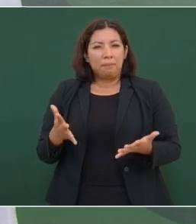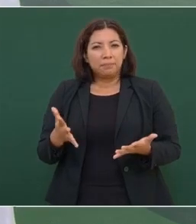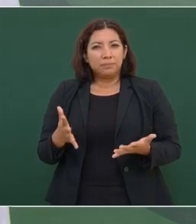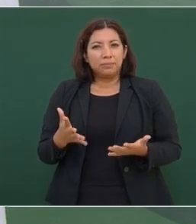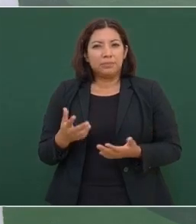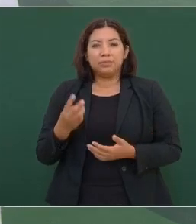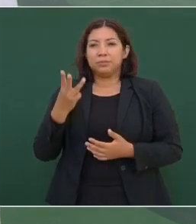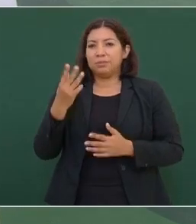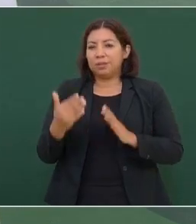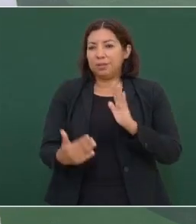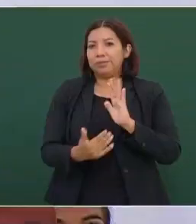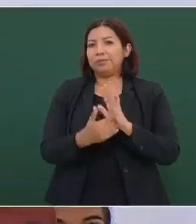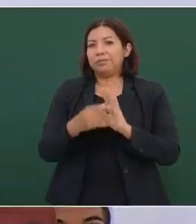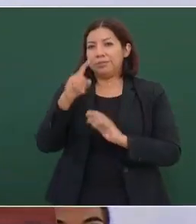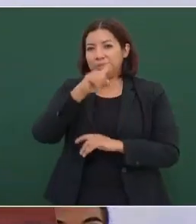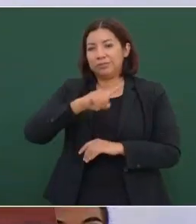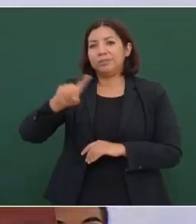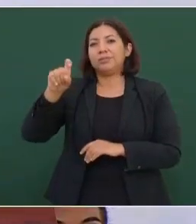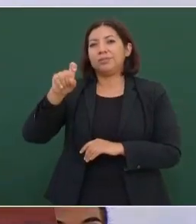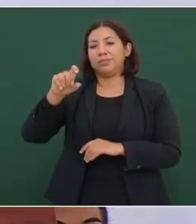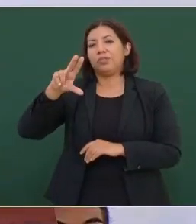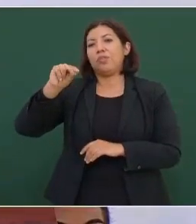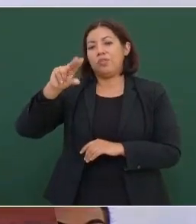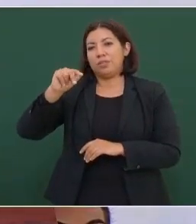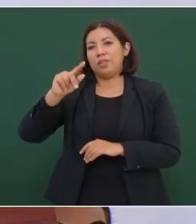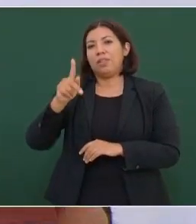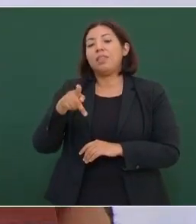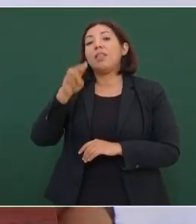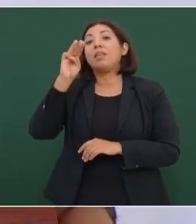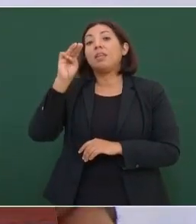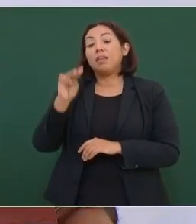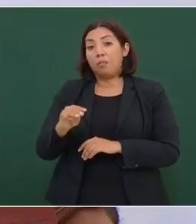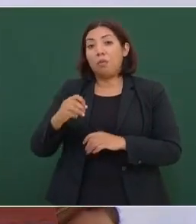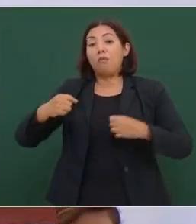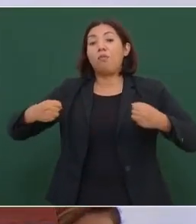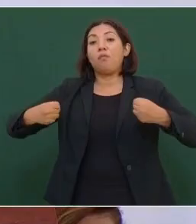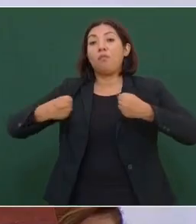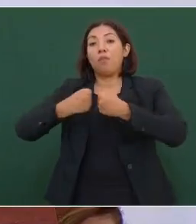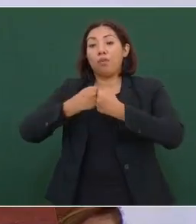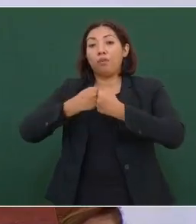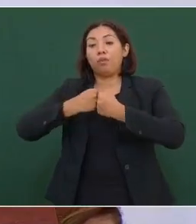3.180 kilómetros de frontera,